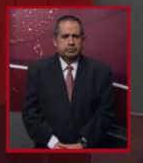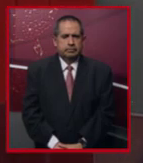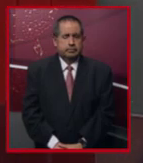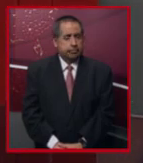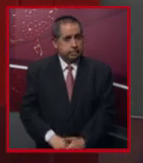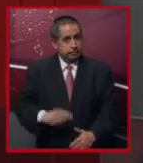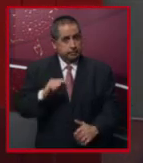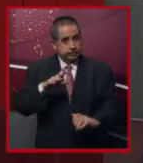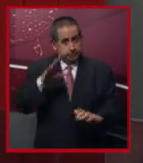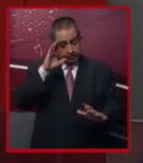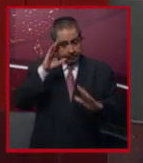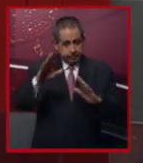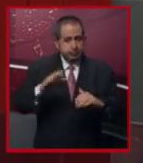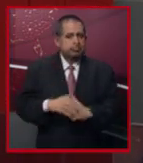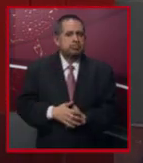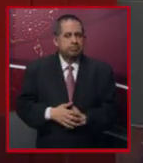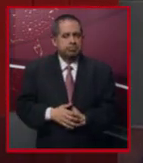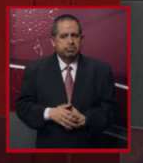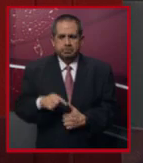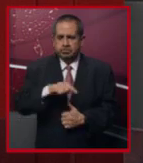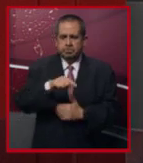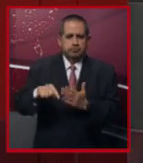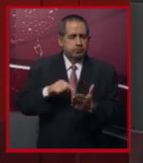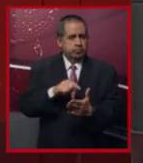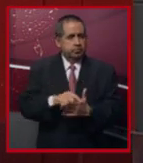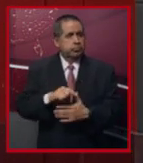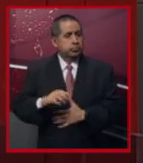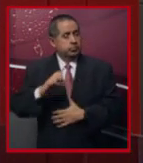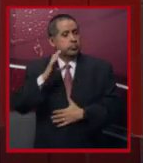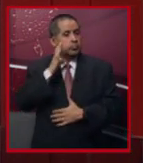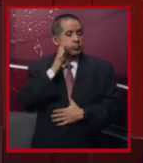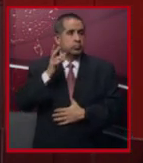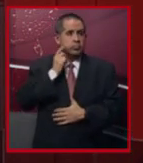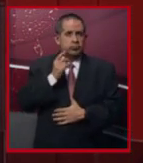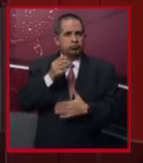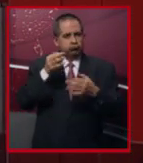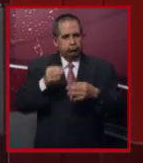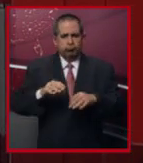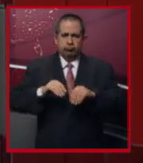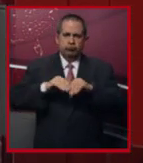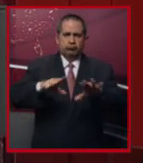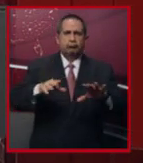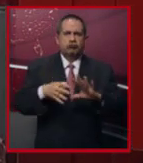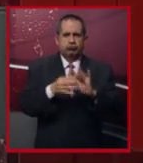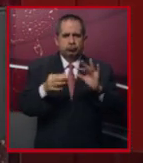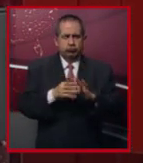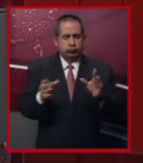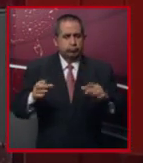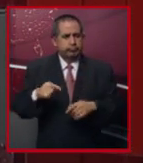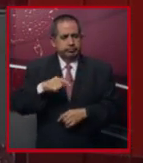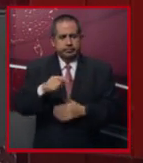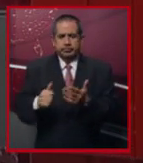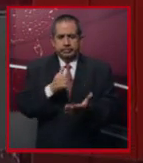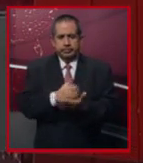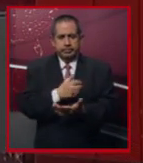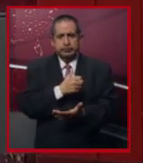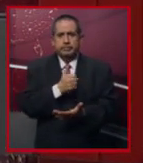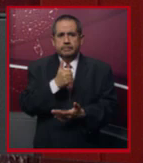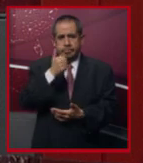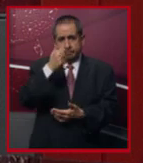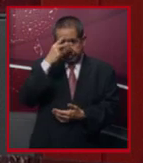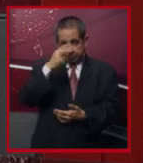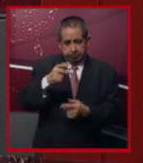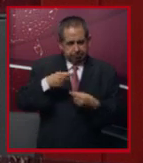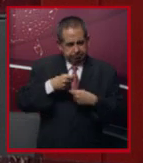¿Qué tal? Como siempre, un gusto saludarle desde el Palacio Legislativo de San Lázaro, desde esta capital de la República, la Ciudad de